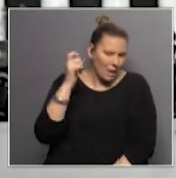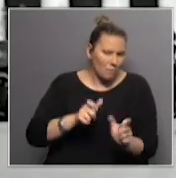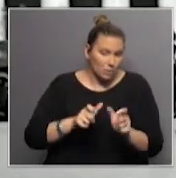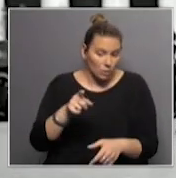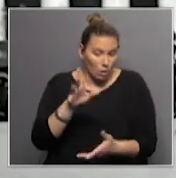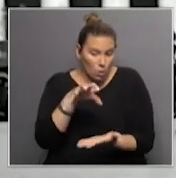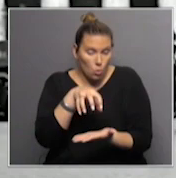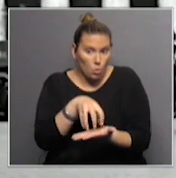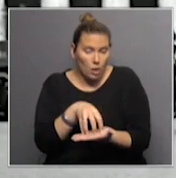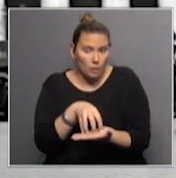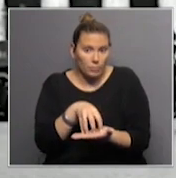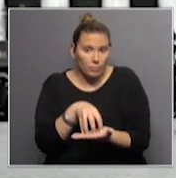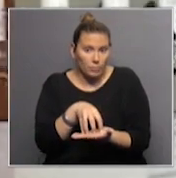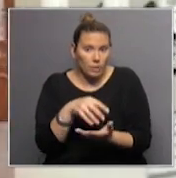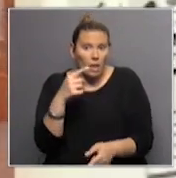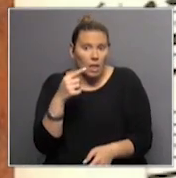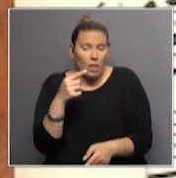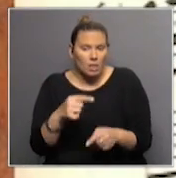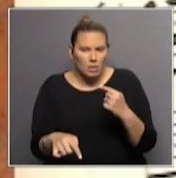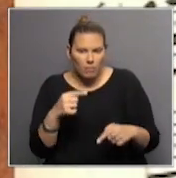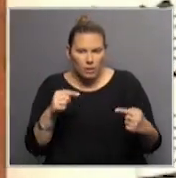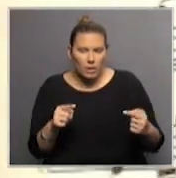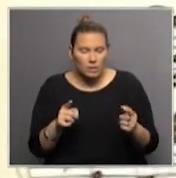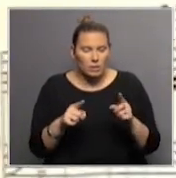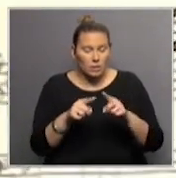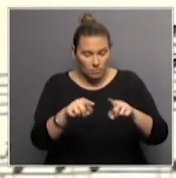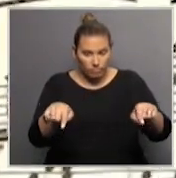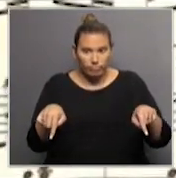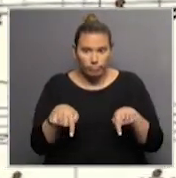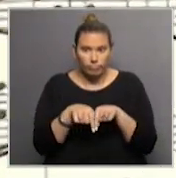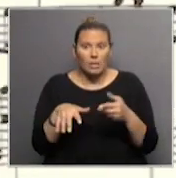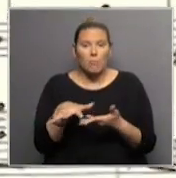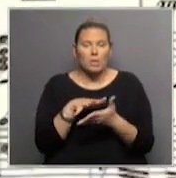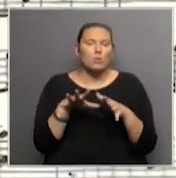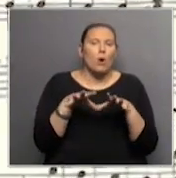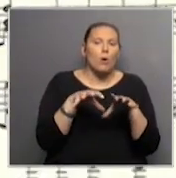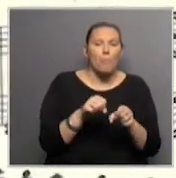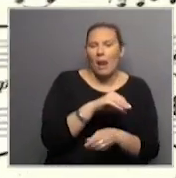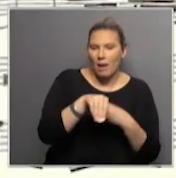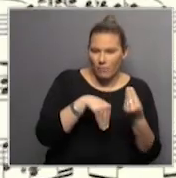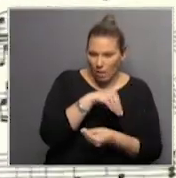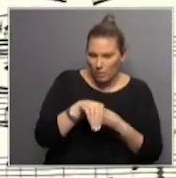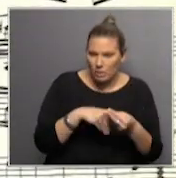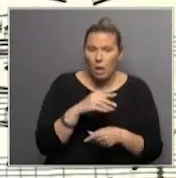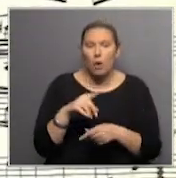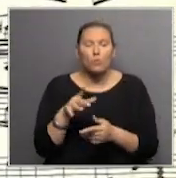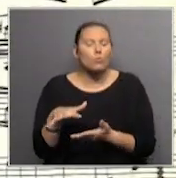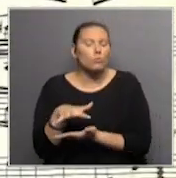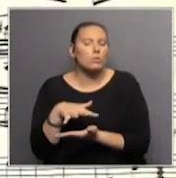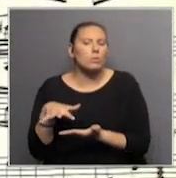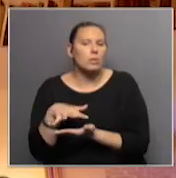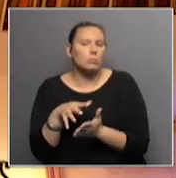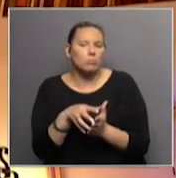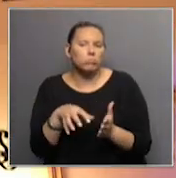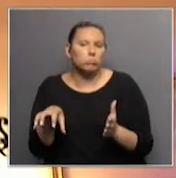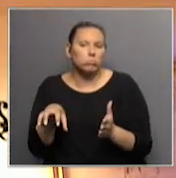este lugar existía diversos salones, había espacios reservados a las familias y había un sector